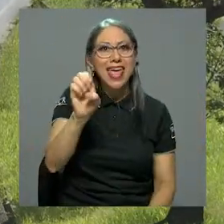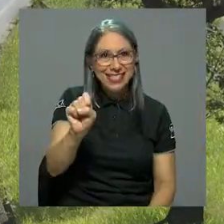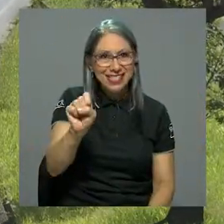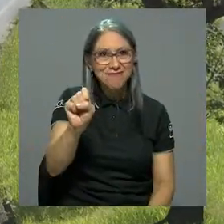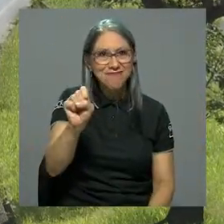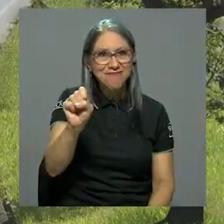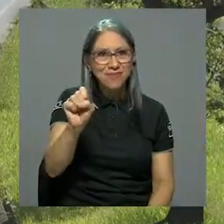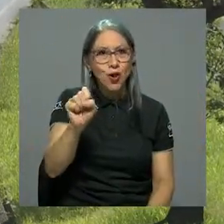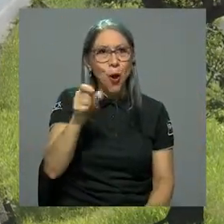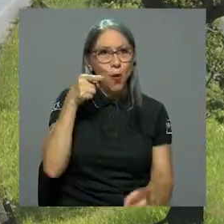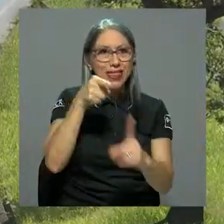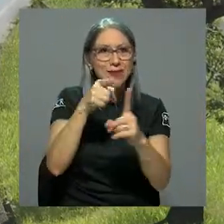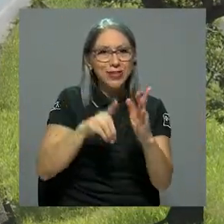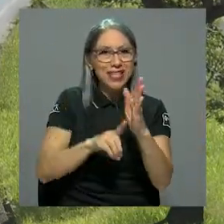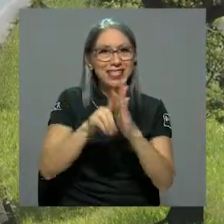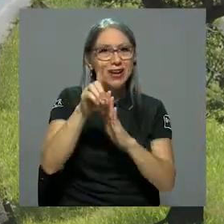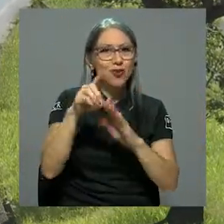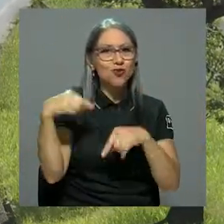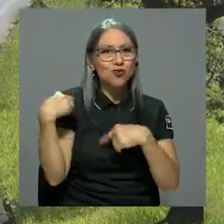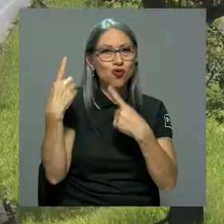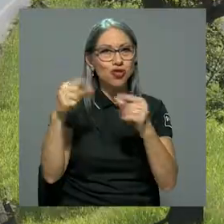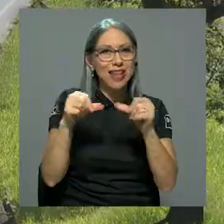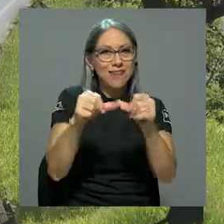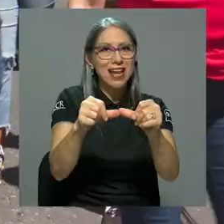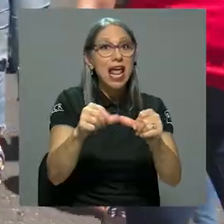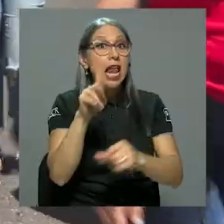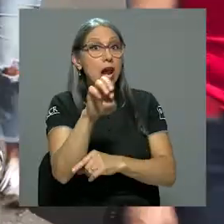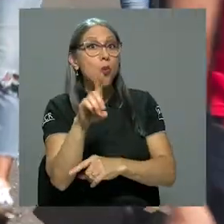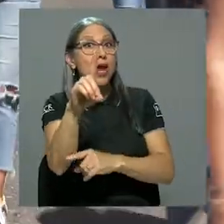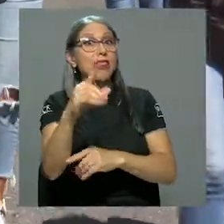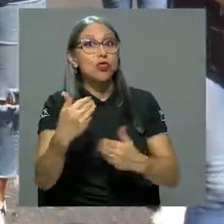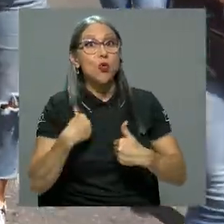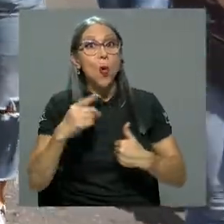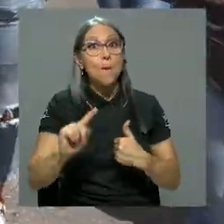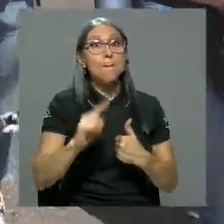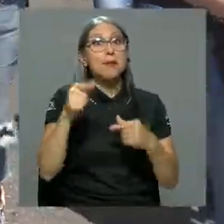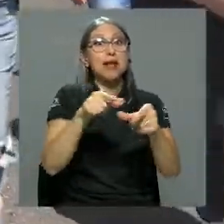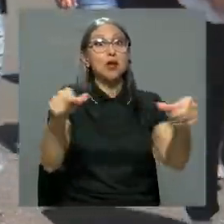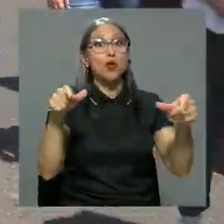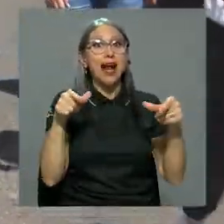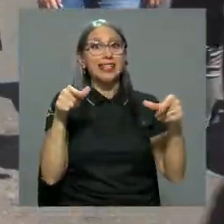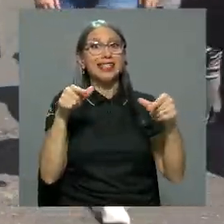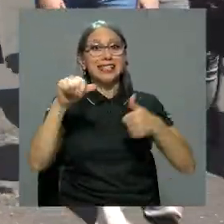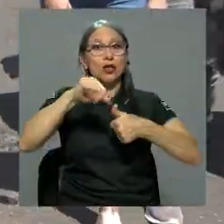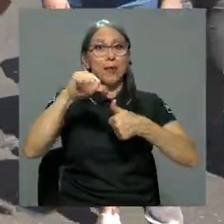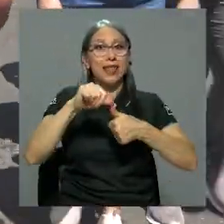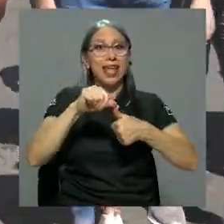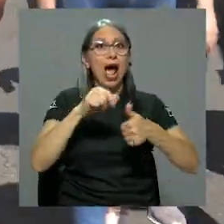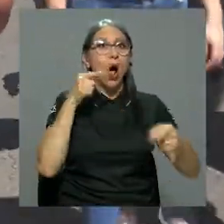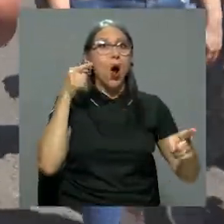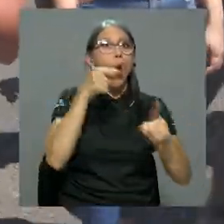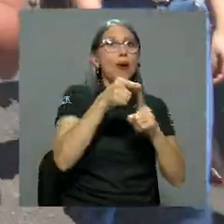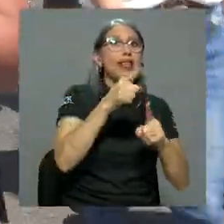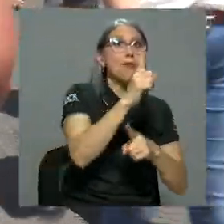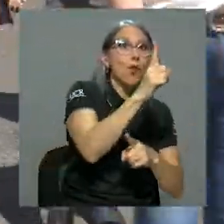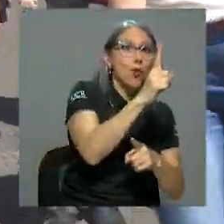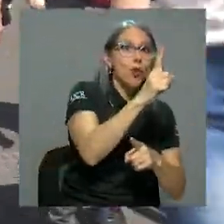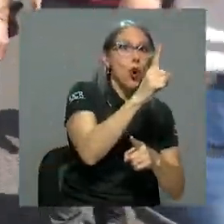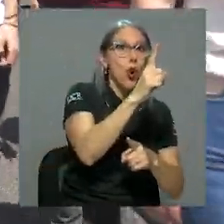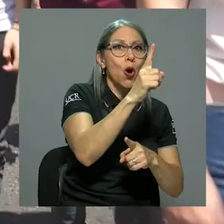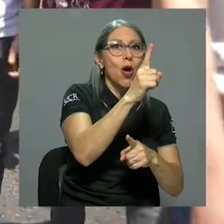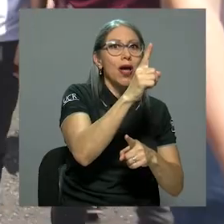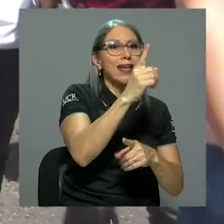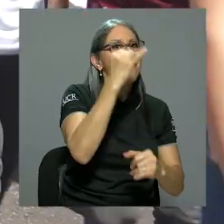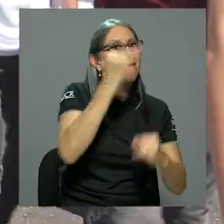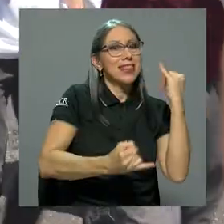y precisamente la UNED obtuvo los primeros lugares en Centroamérica en el objetivo 1 y el 4, fin de la